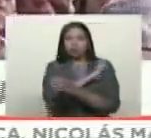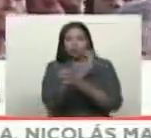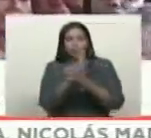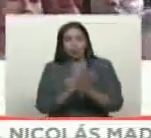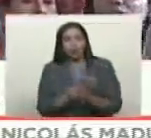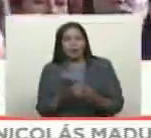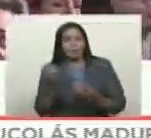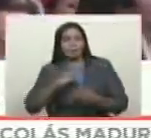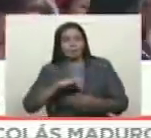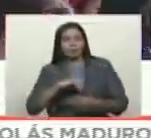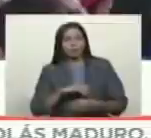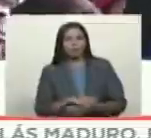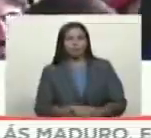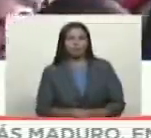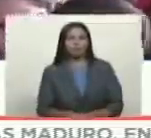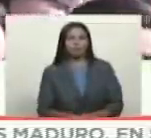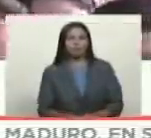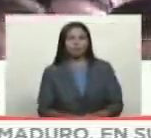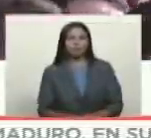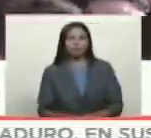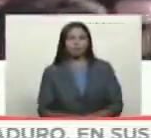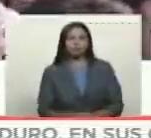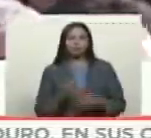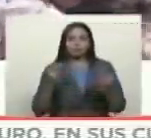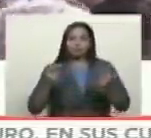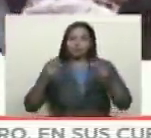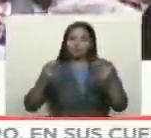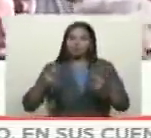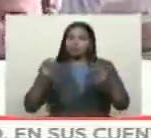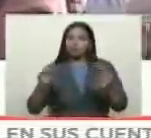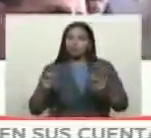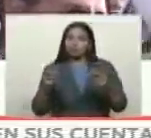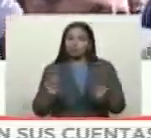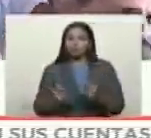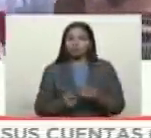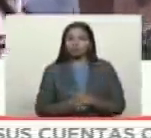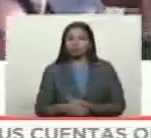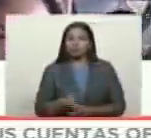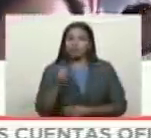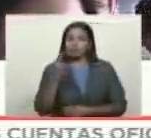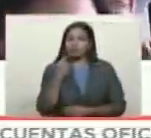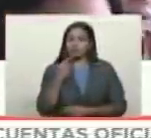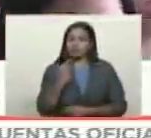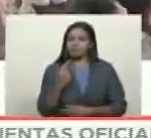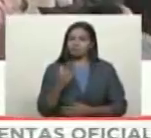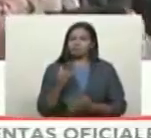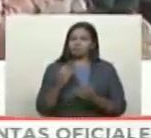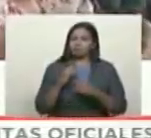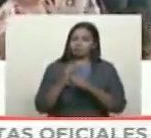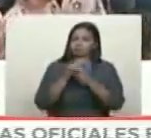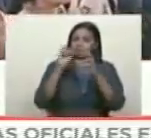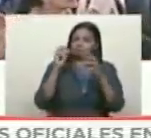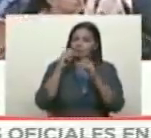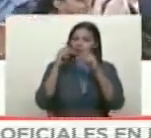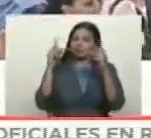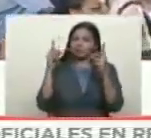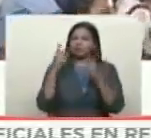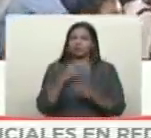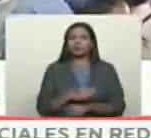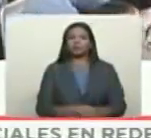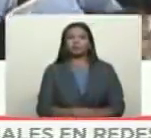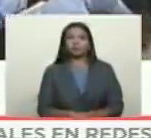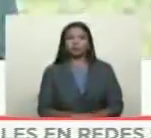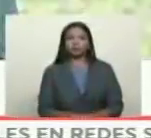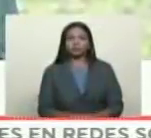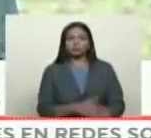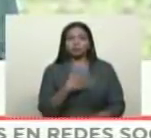energizada y en acción. Es imbatible. Quiero saludar con